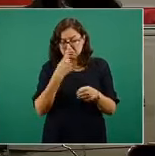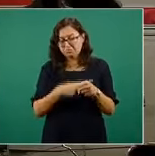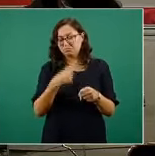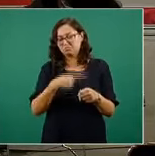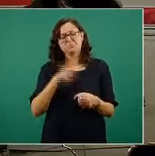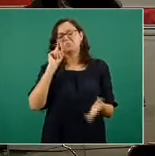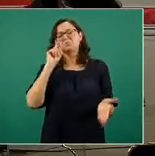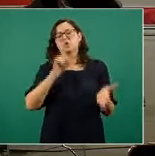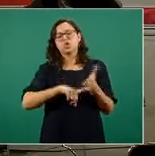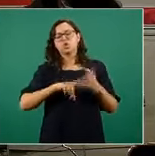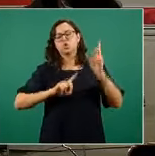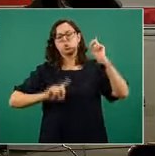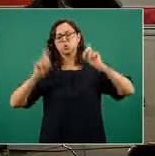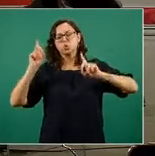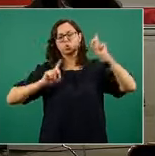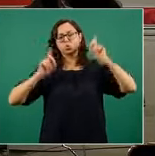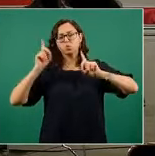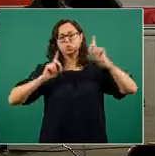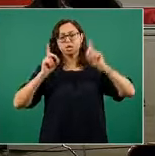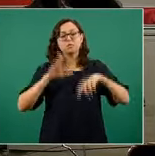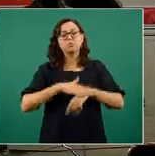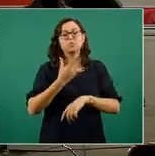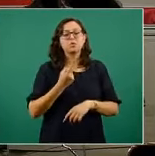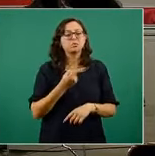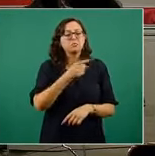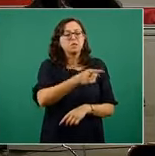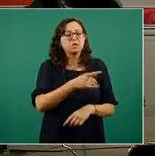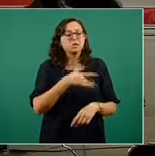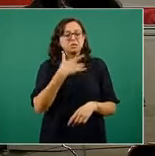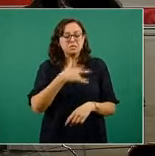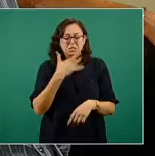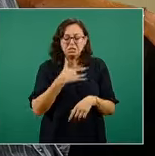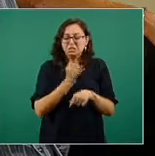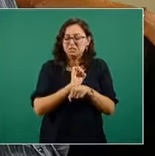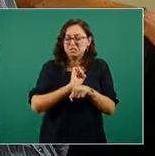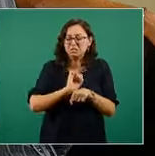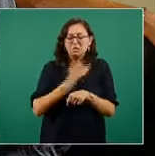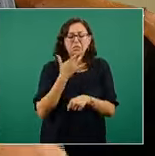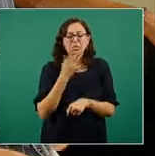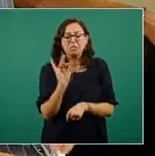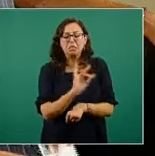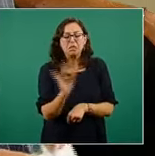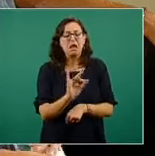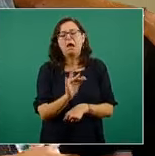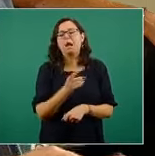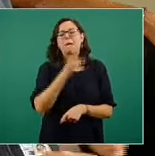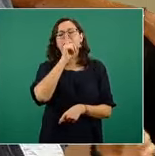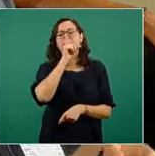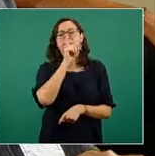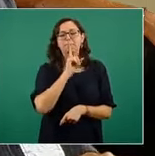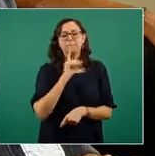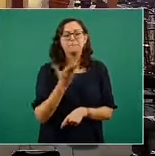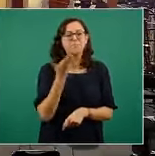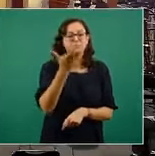todo porque por los síntomas que usted acaba de mencionar, que casi es asintomático. ¿Qué nos podría